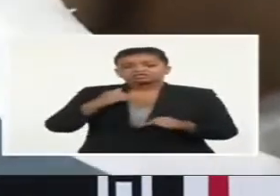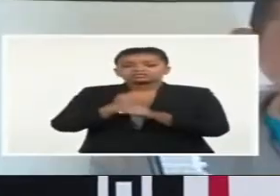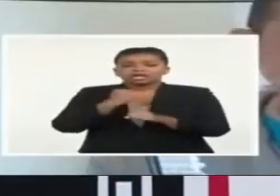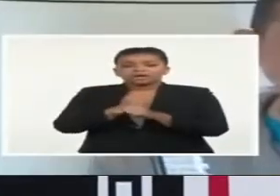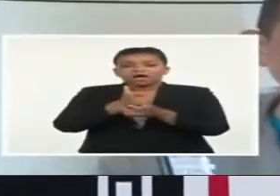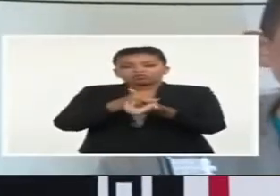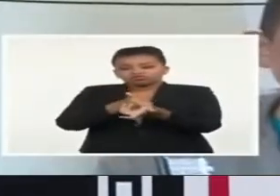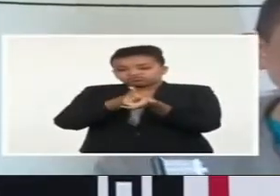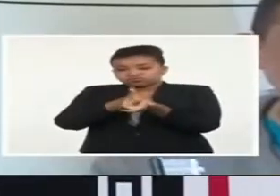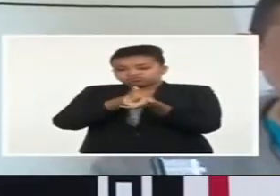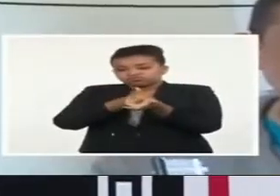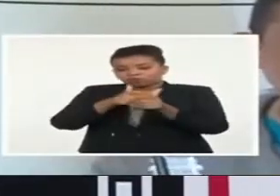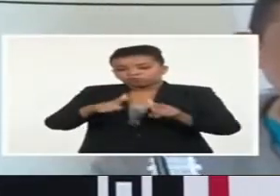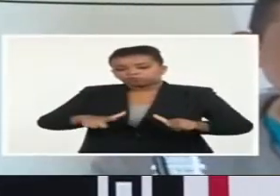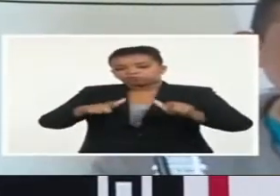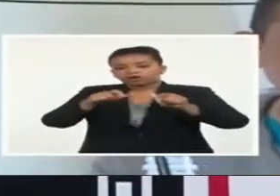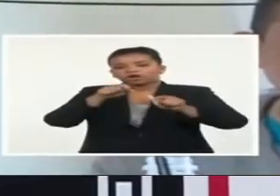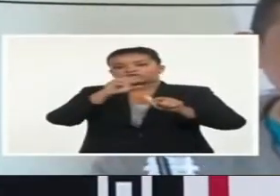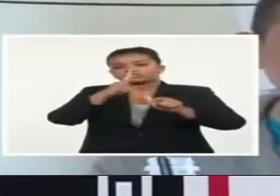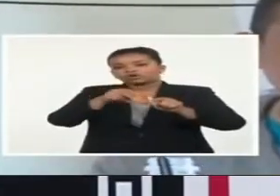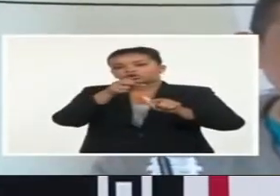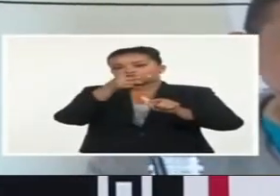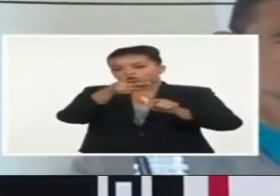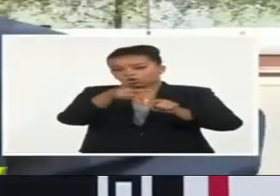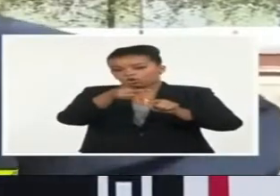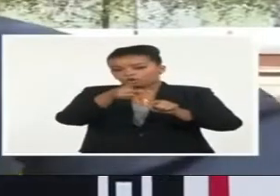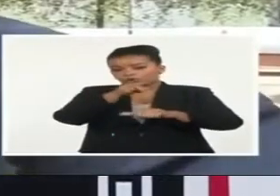Es demasiado. Y todo son las chacas